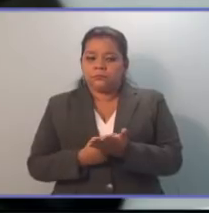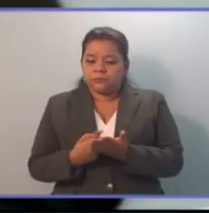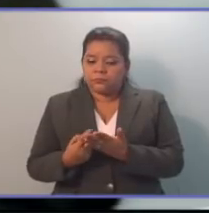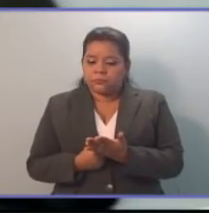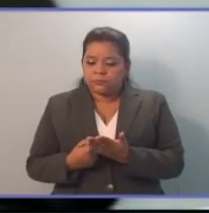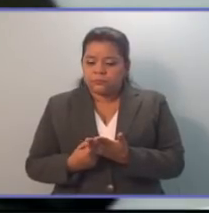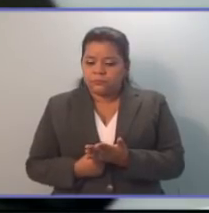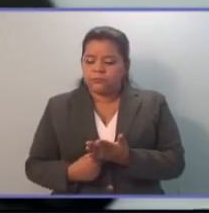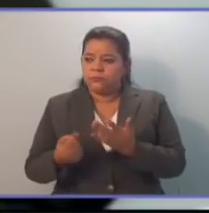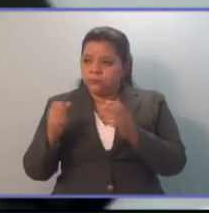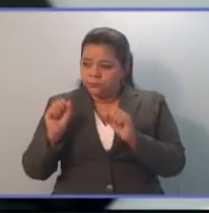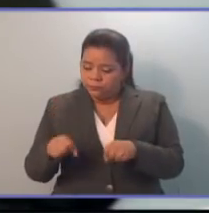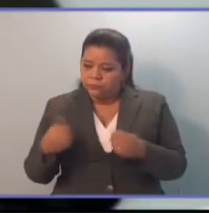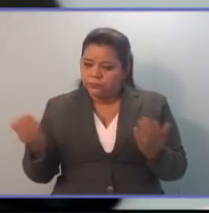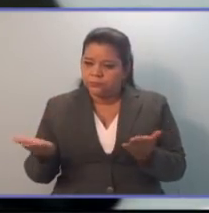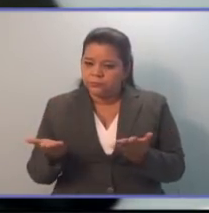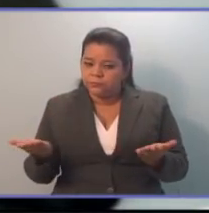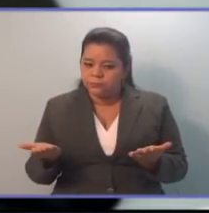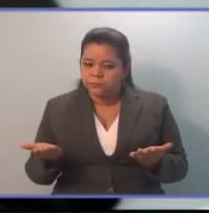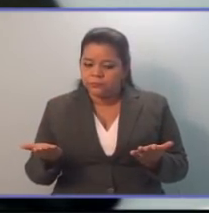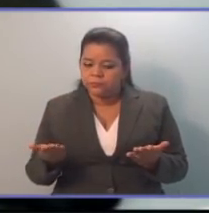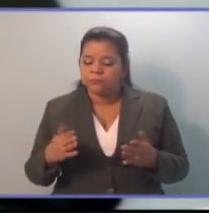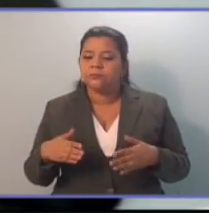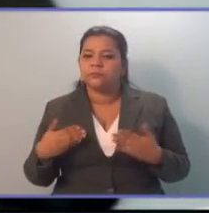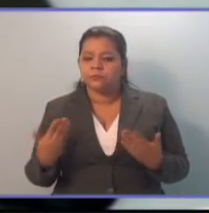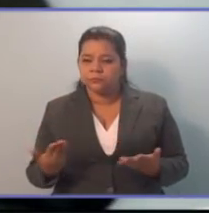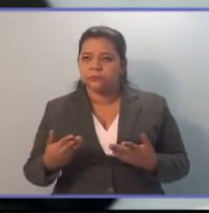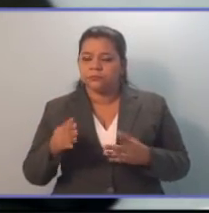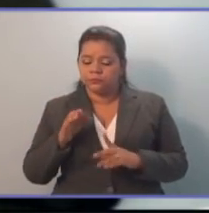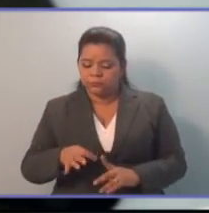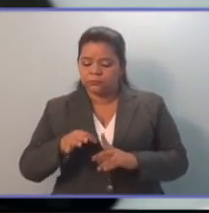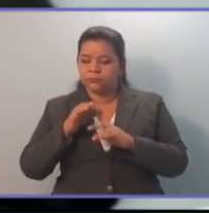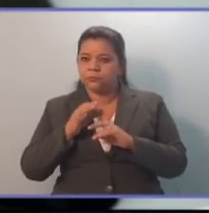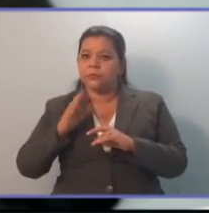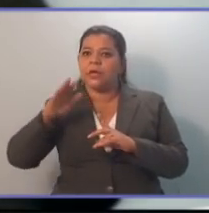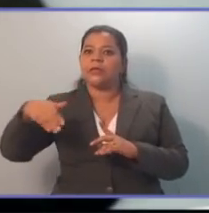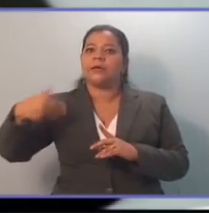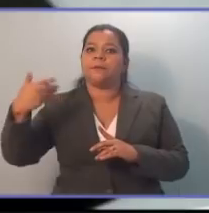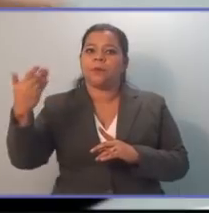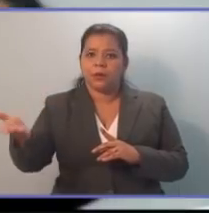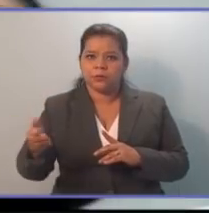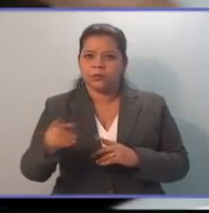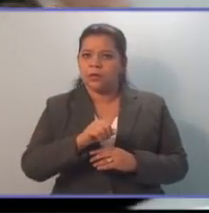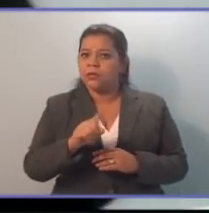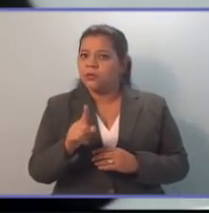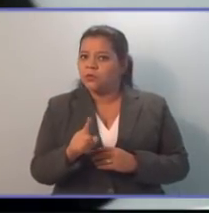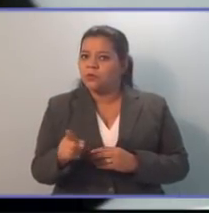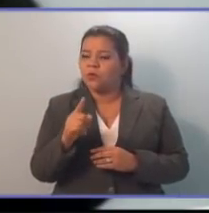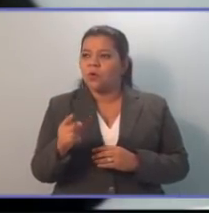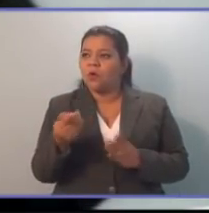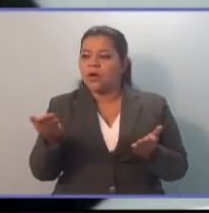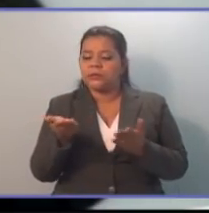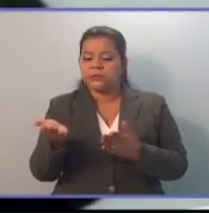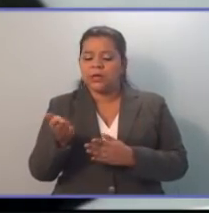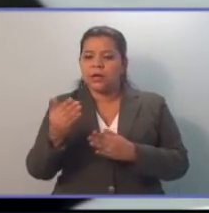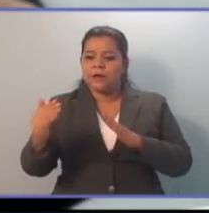que hacer para una elección posterior y no ponerlos en una